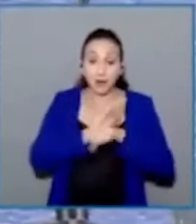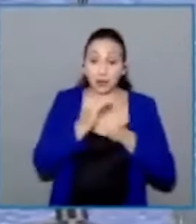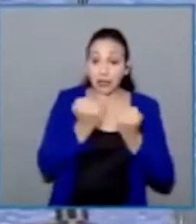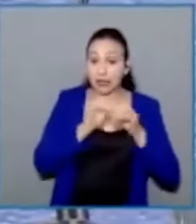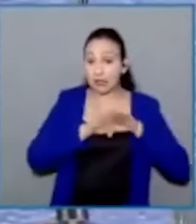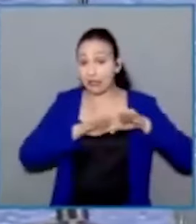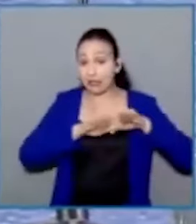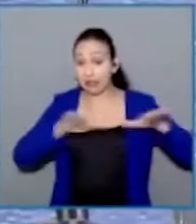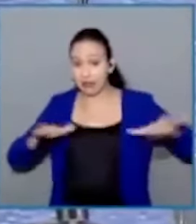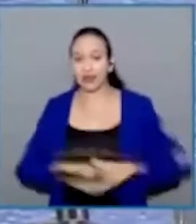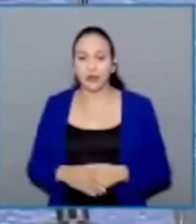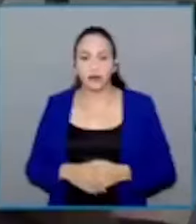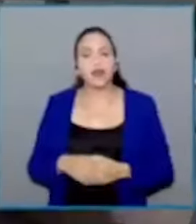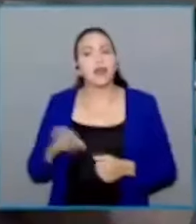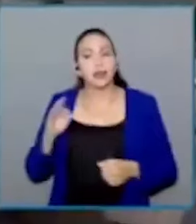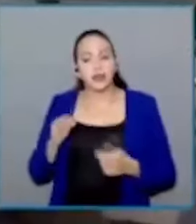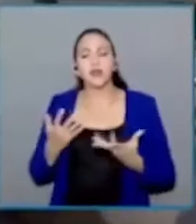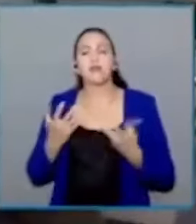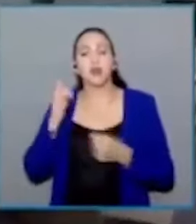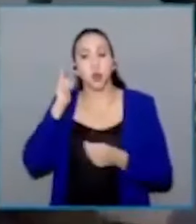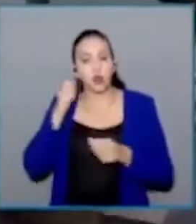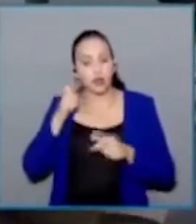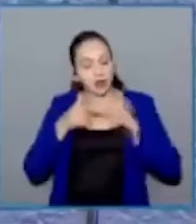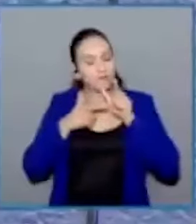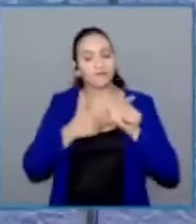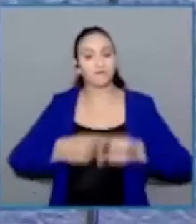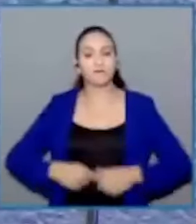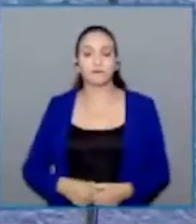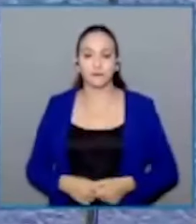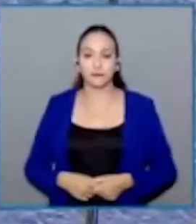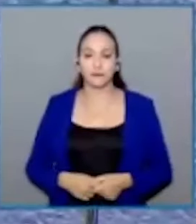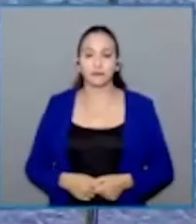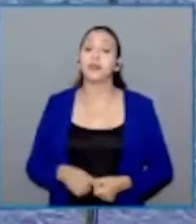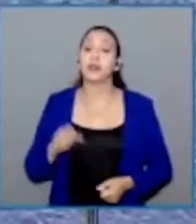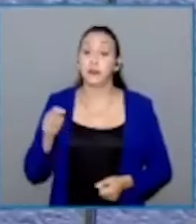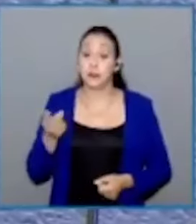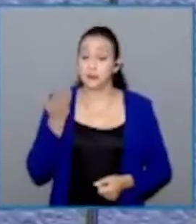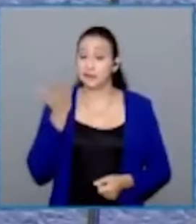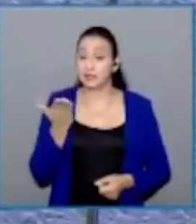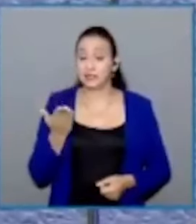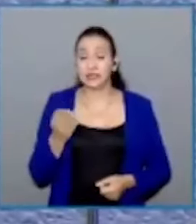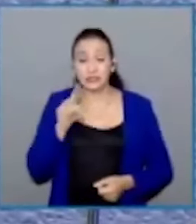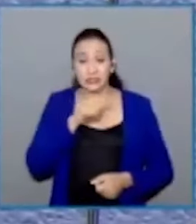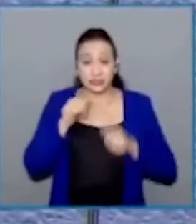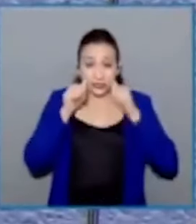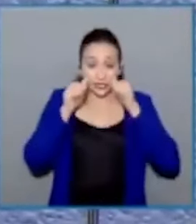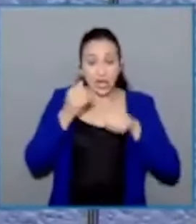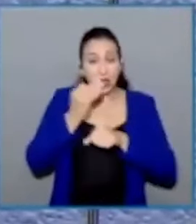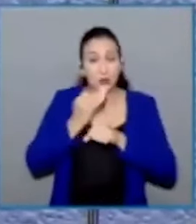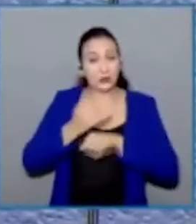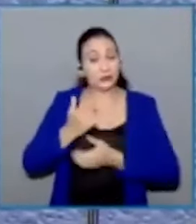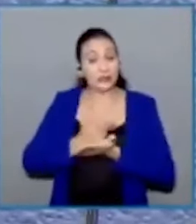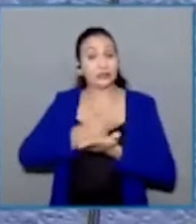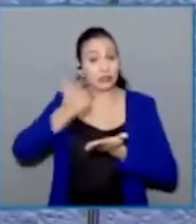encontrará la manera de prevalecer Cruz palero pidió tener presente la gravedad del momento y no perder de vista lo que